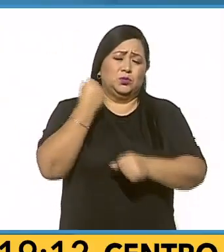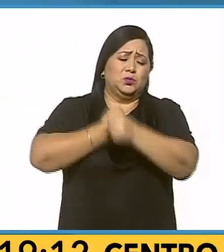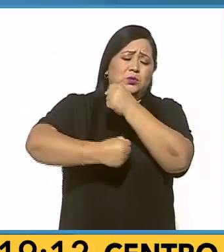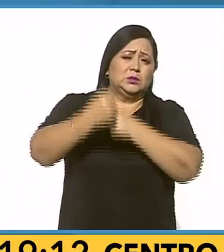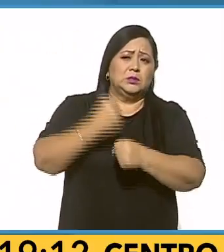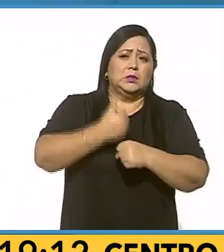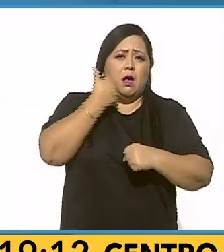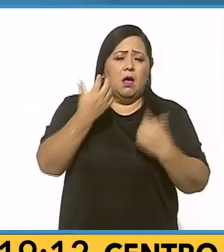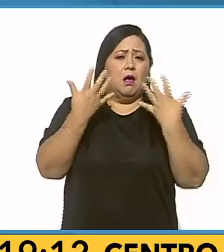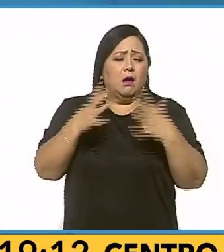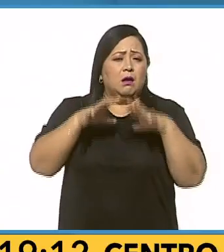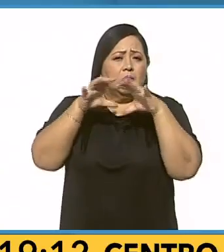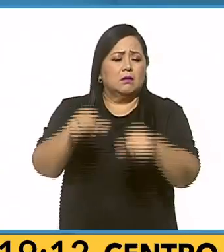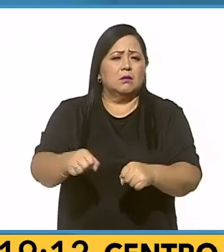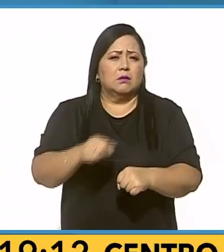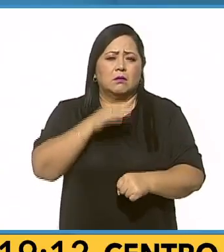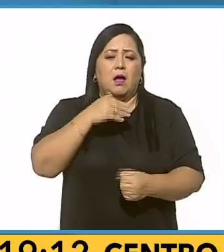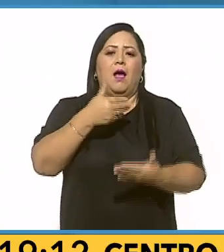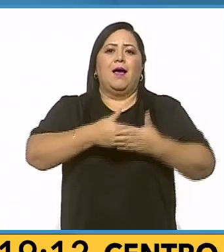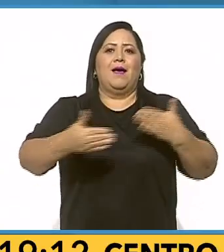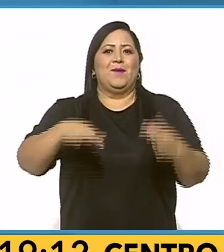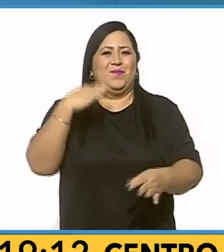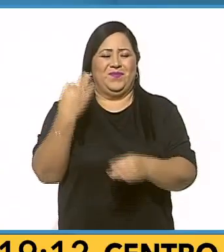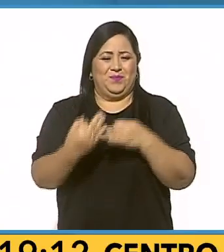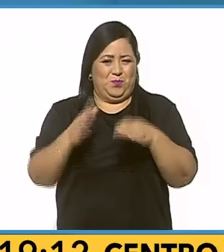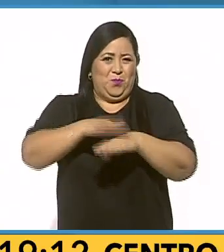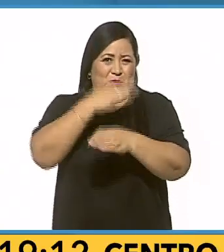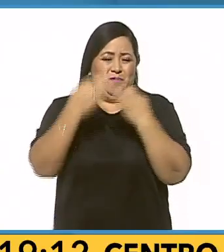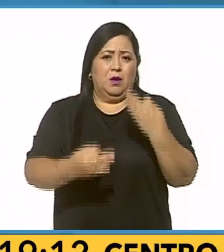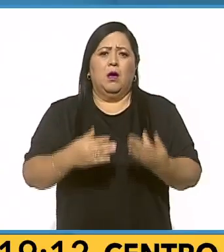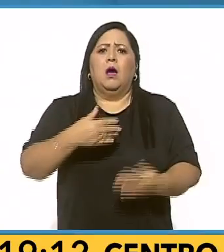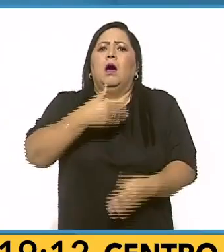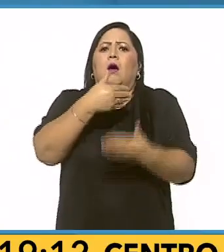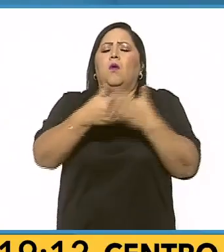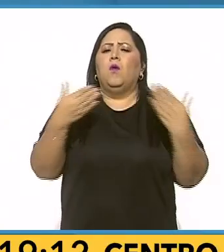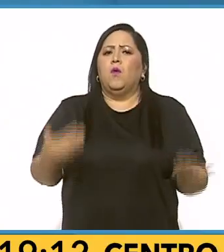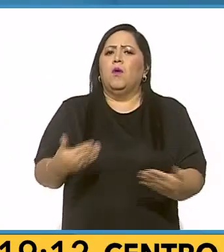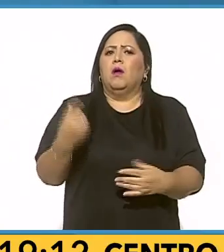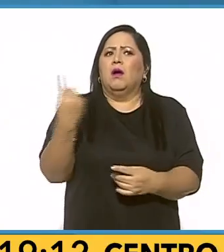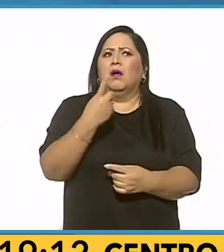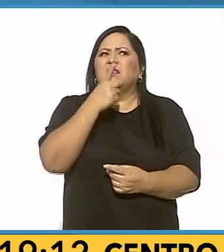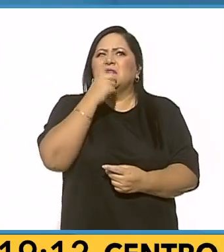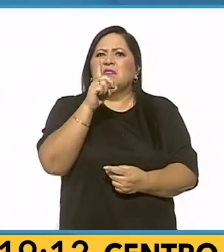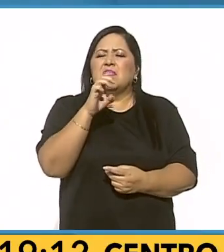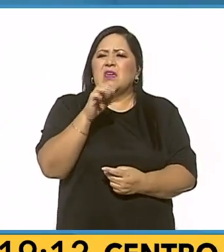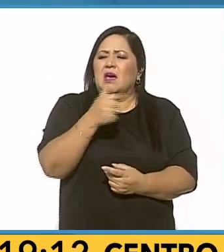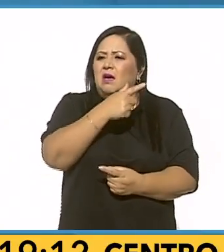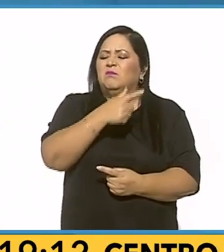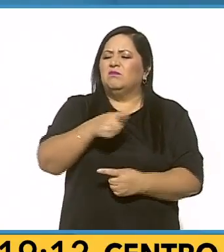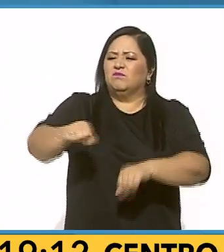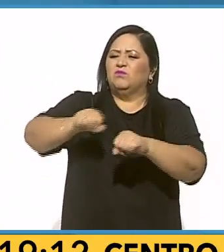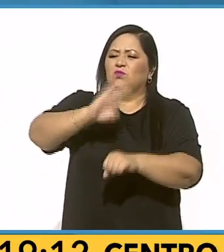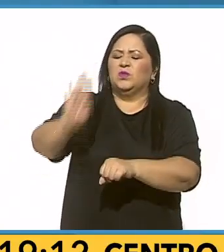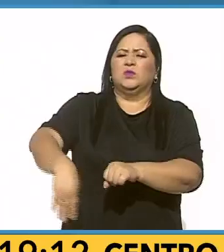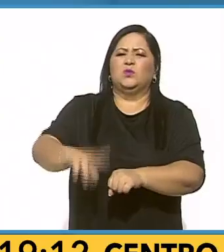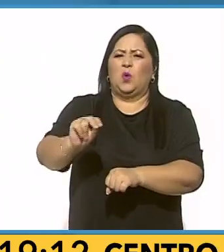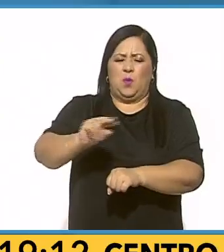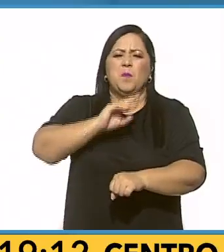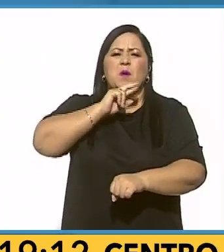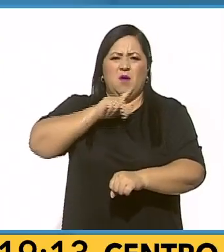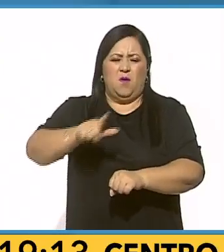décadas. ¿Por qué establecer un acuerdo con este personaje? ¿Qué diría la DEA, pues? Y la verdad es que